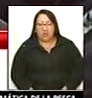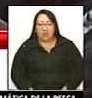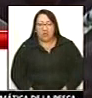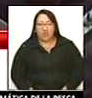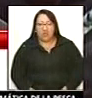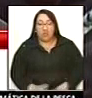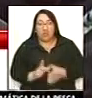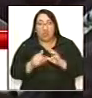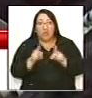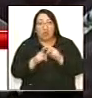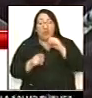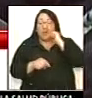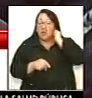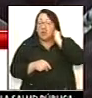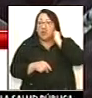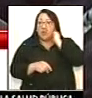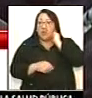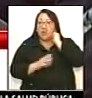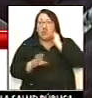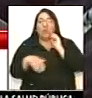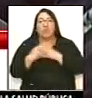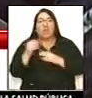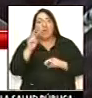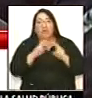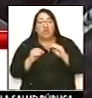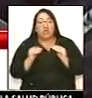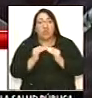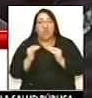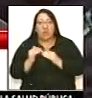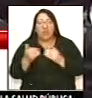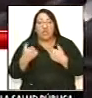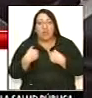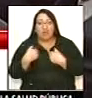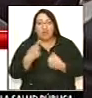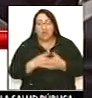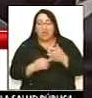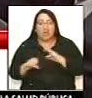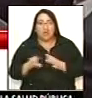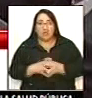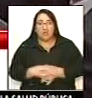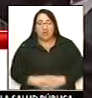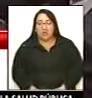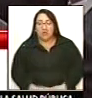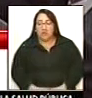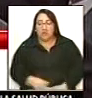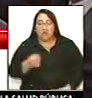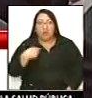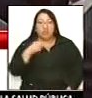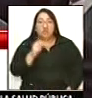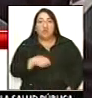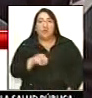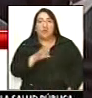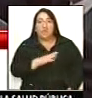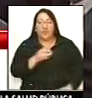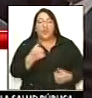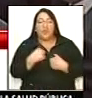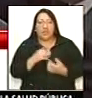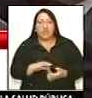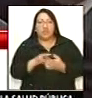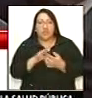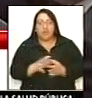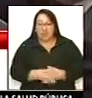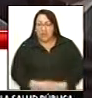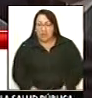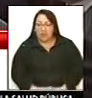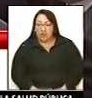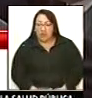también, presidente, en la lógica de la evaluación por pares, tenemos que lograr que los jueces y fiscales tengan especialidades